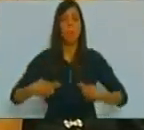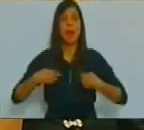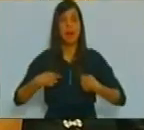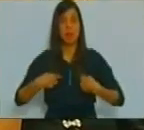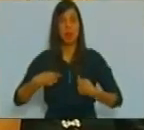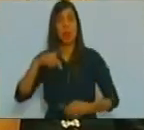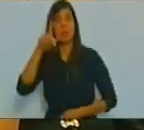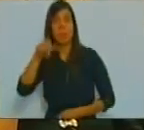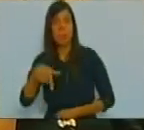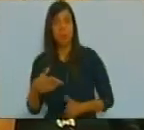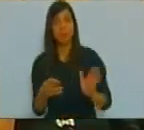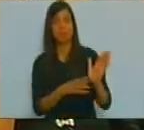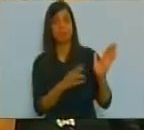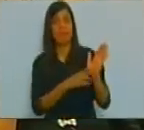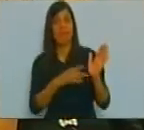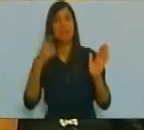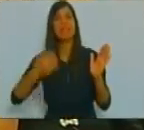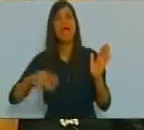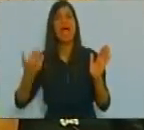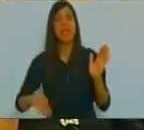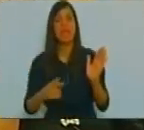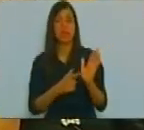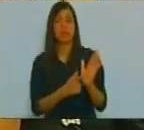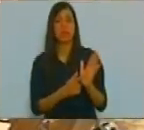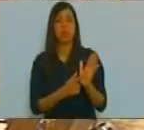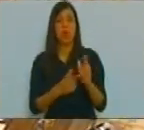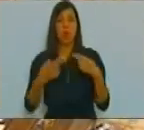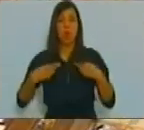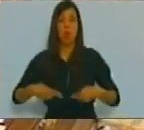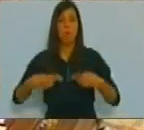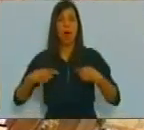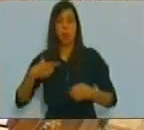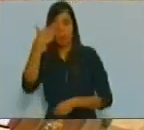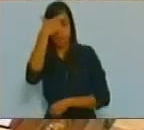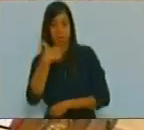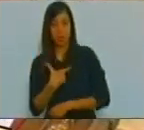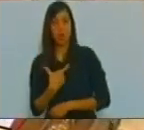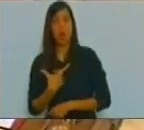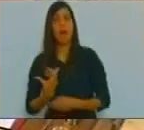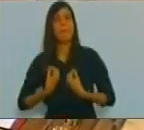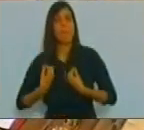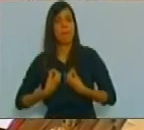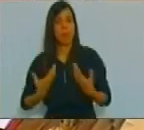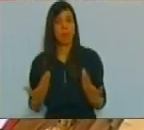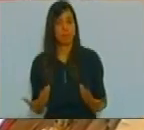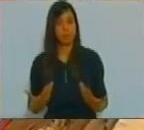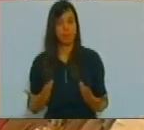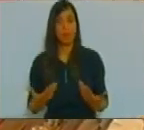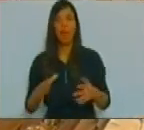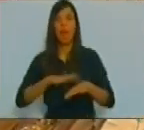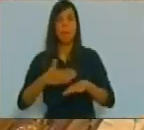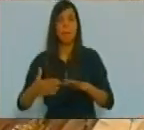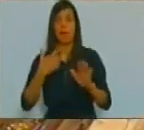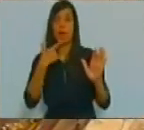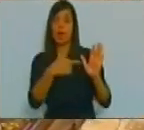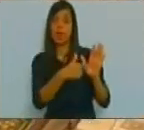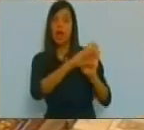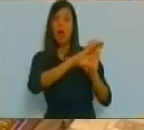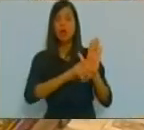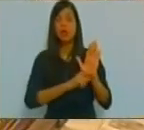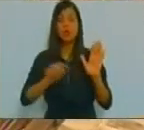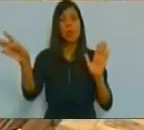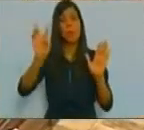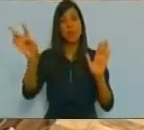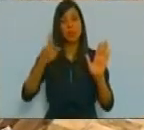garantiza el derecho a la humanidad porque lo que está contemplado en nuestra constitución